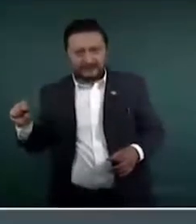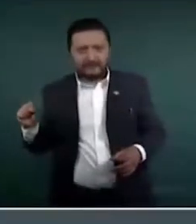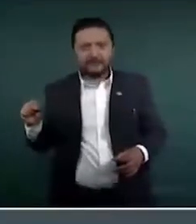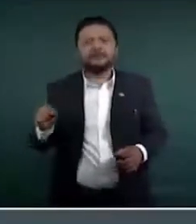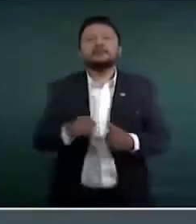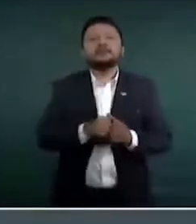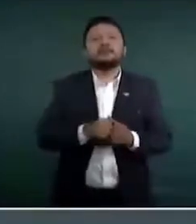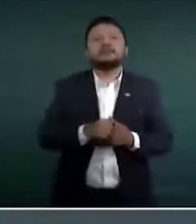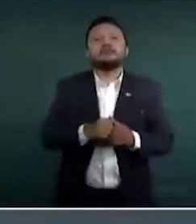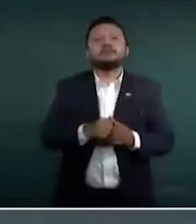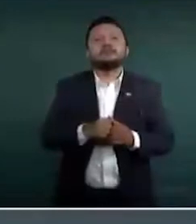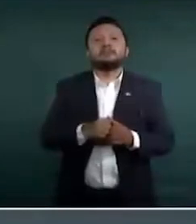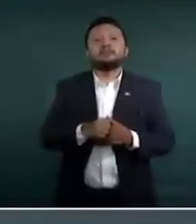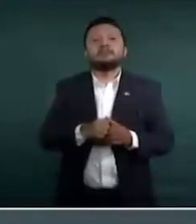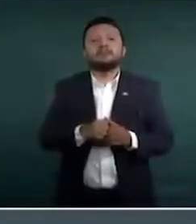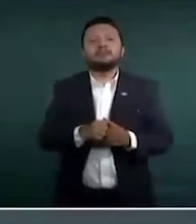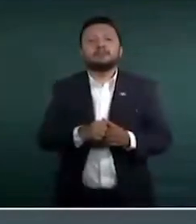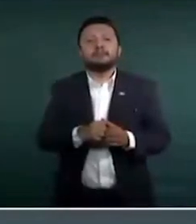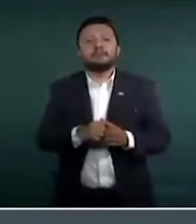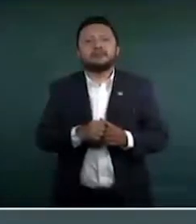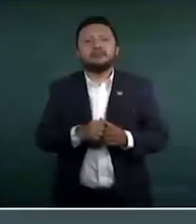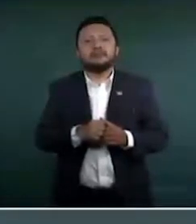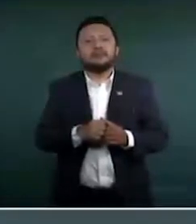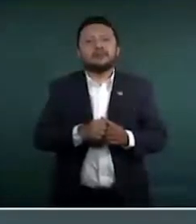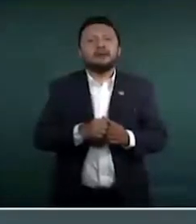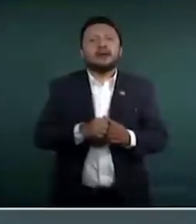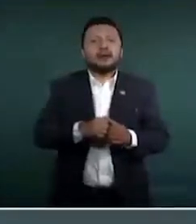perdieron en abril